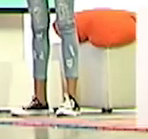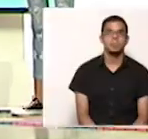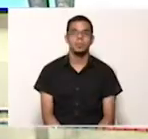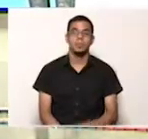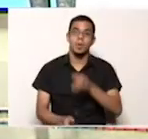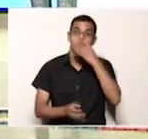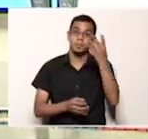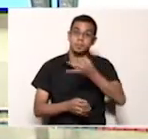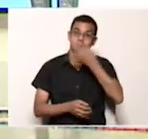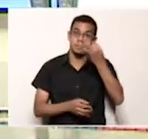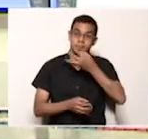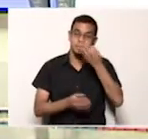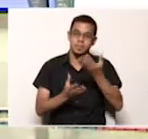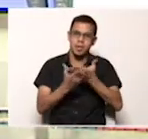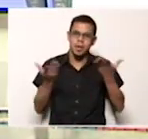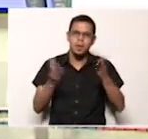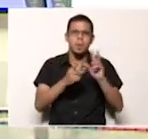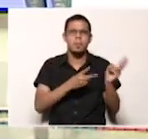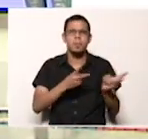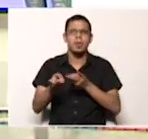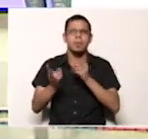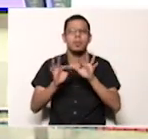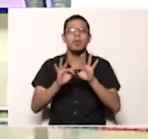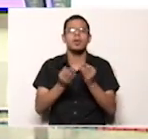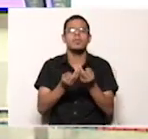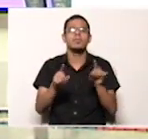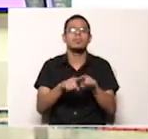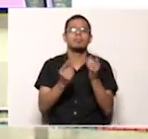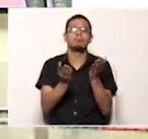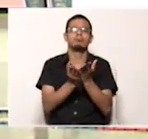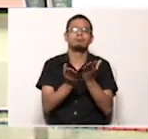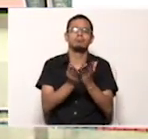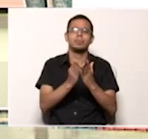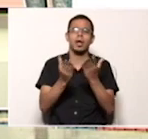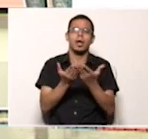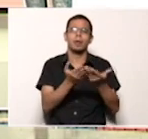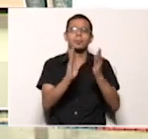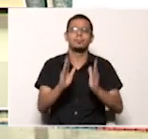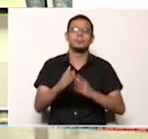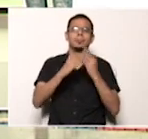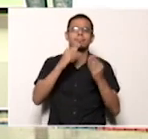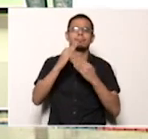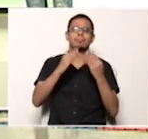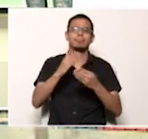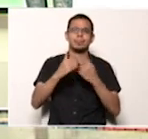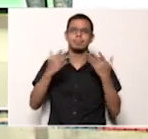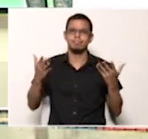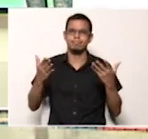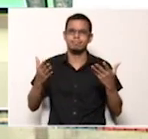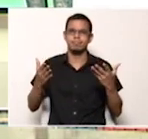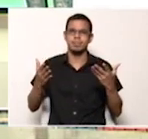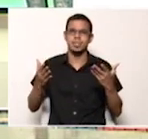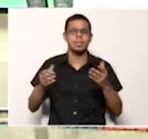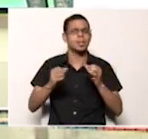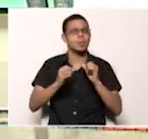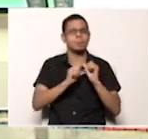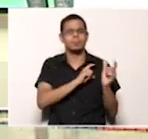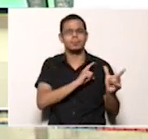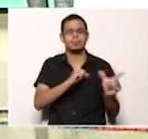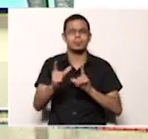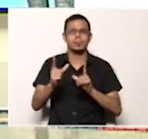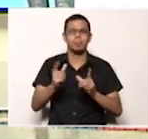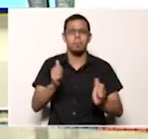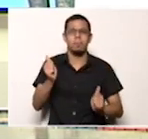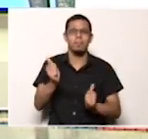Buenas tardes, Venezuela, sean bienvenidos a Cada Familia Una Escuela, estudiantes de educación media. Jocelyn Correia y César Noguera listos para acompañarnos durante